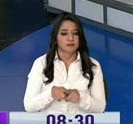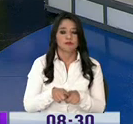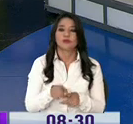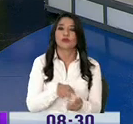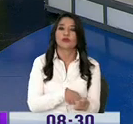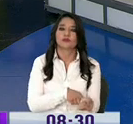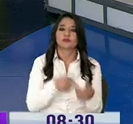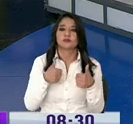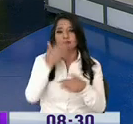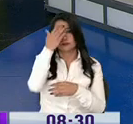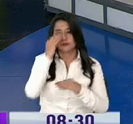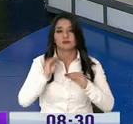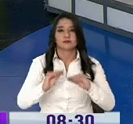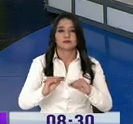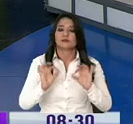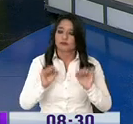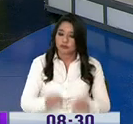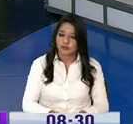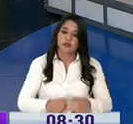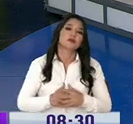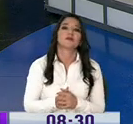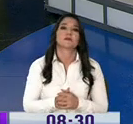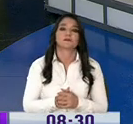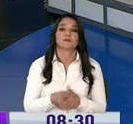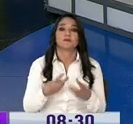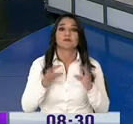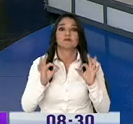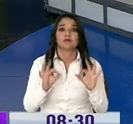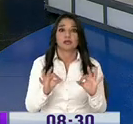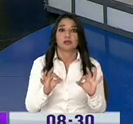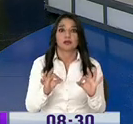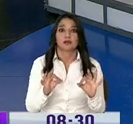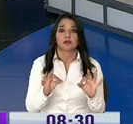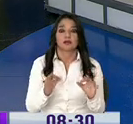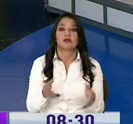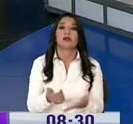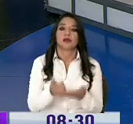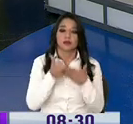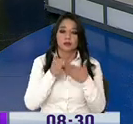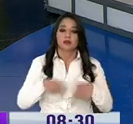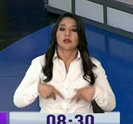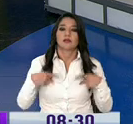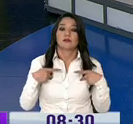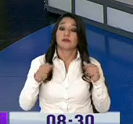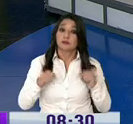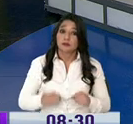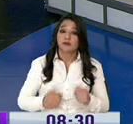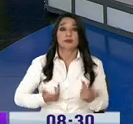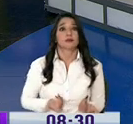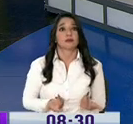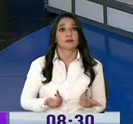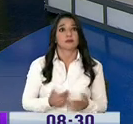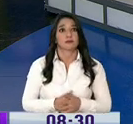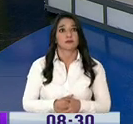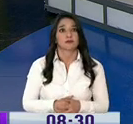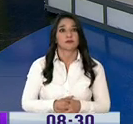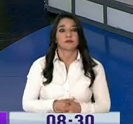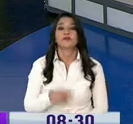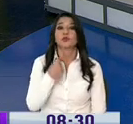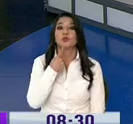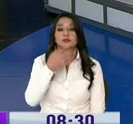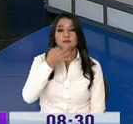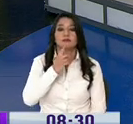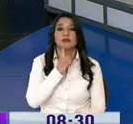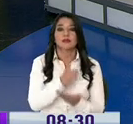maneras. Algunas buenas materias que sean para que nos preparen para la vida. Eso, ¿sí o no? Usted acaba de decir algo que es real, que